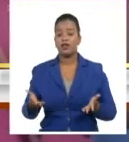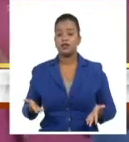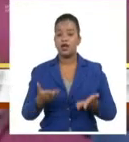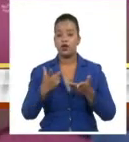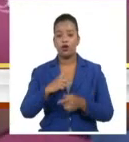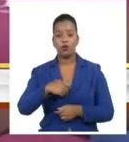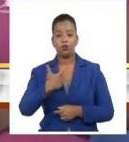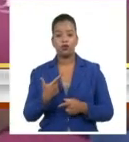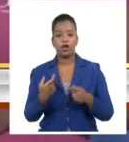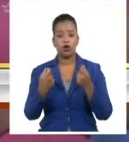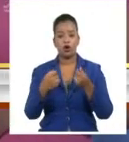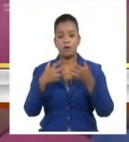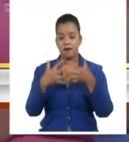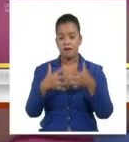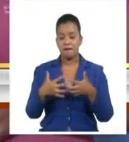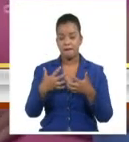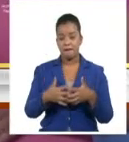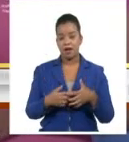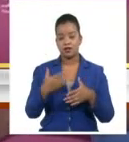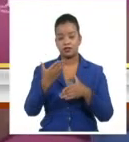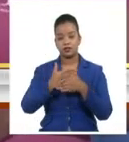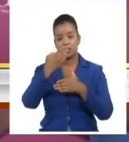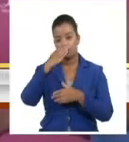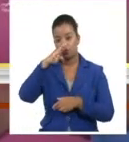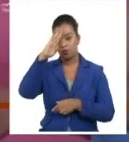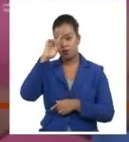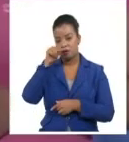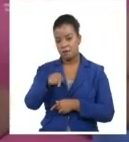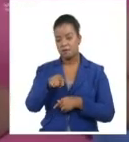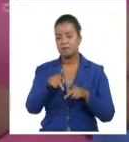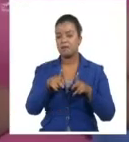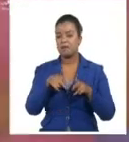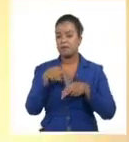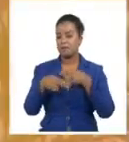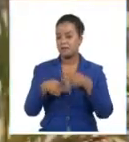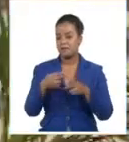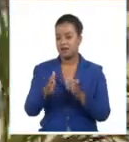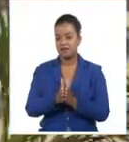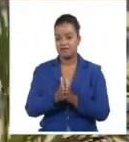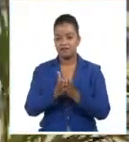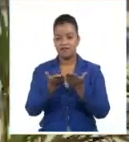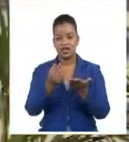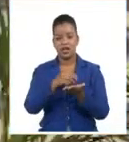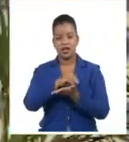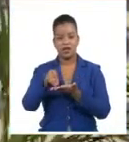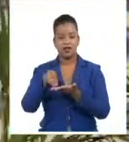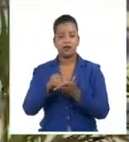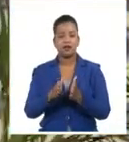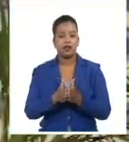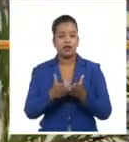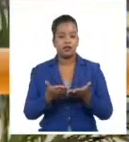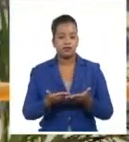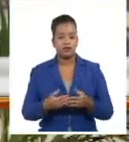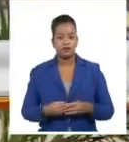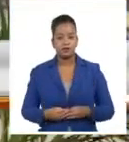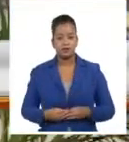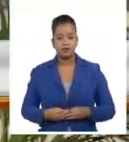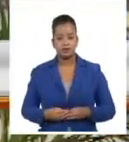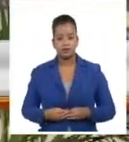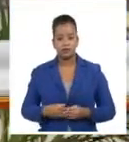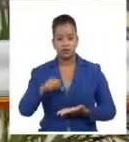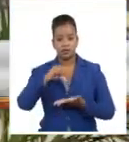y económico productivo en Santiago de Cuba que se vincula a la edición 30 de la Feria del Libro. El Centro Cultural Interactivo Alegro le está